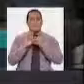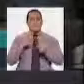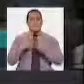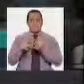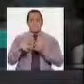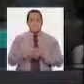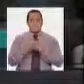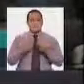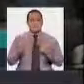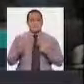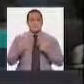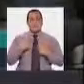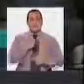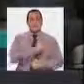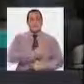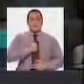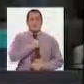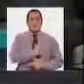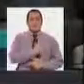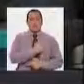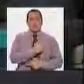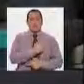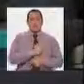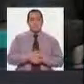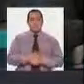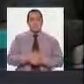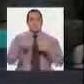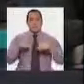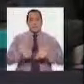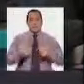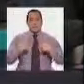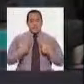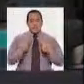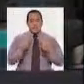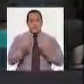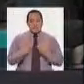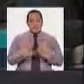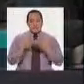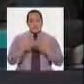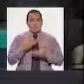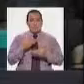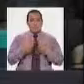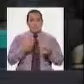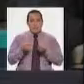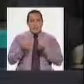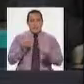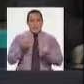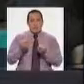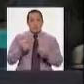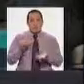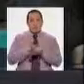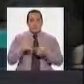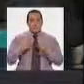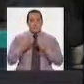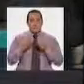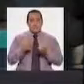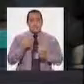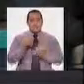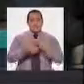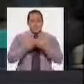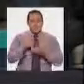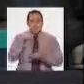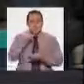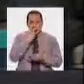caso, lamentablemente, digamos, este intento, esta maniobra de quienes buscan, más